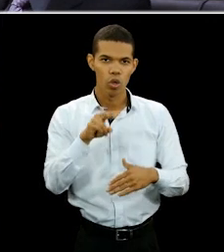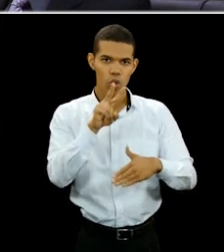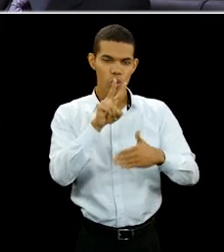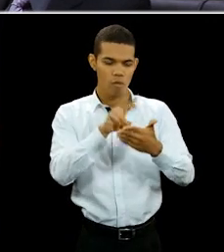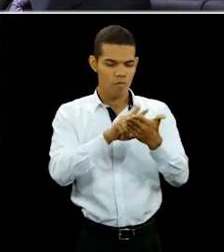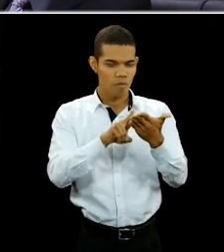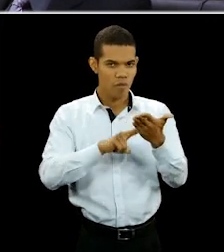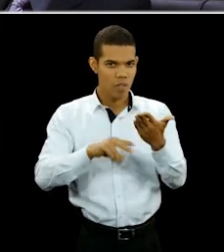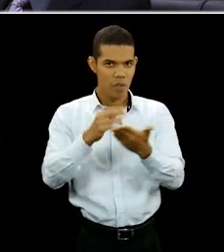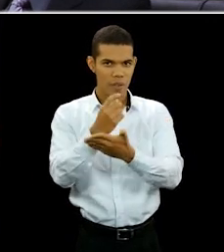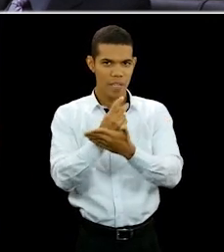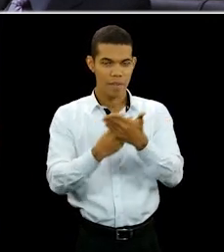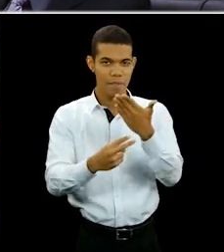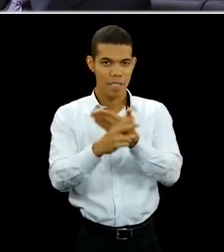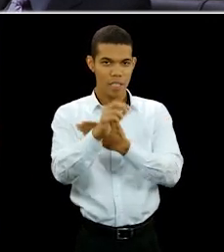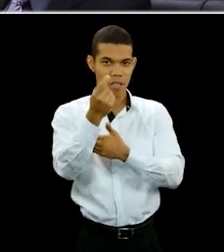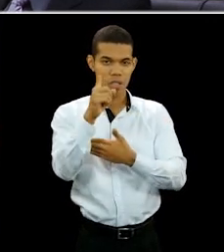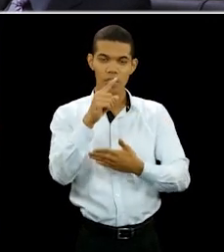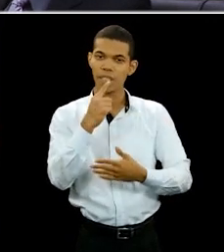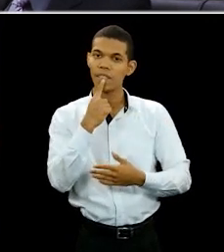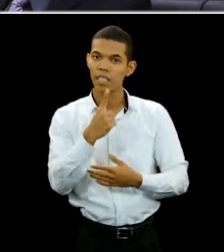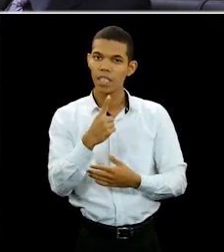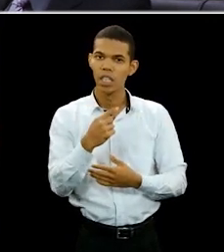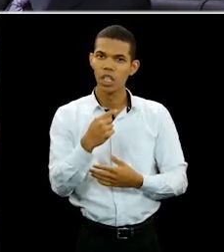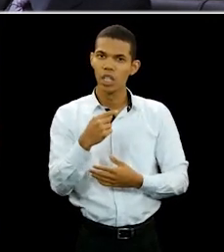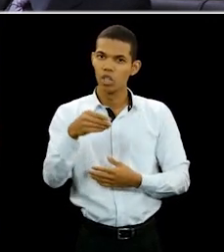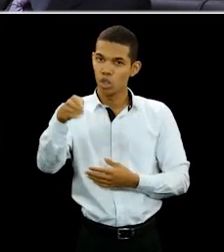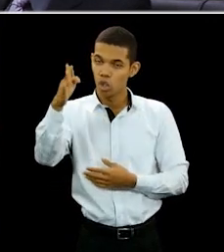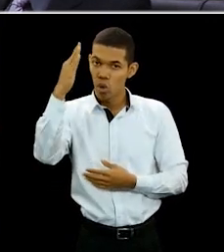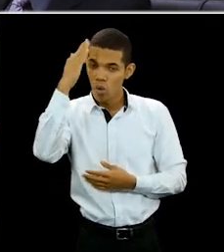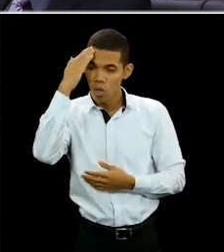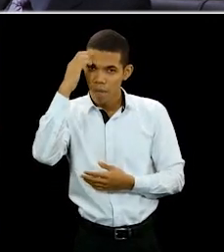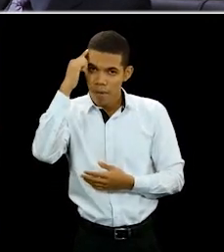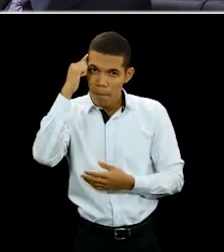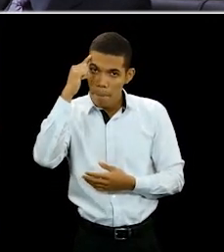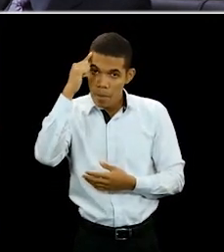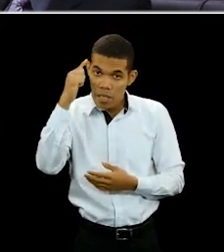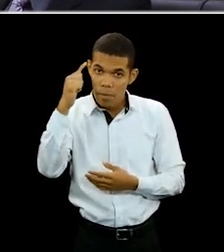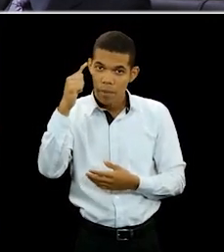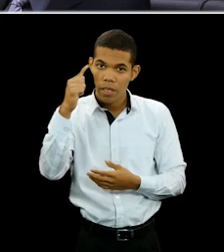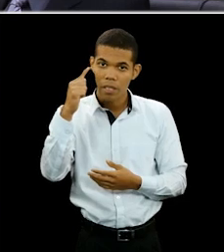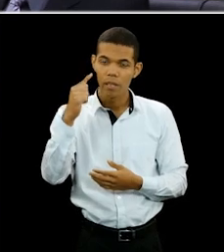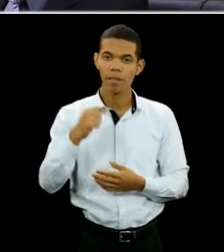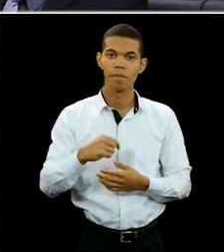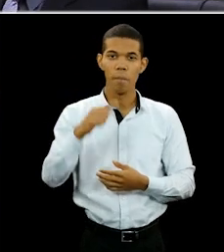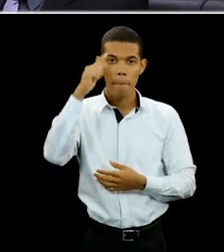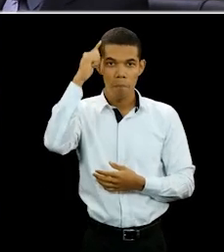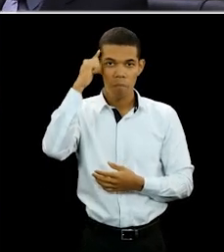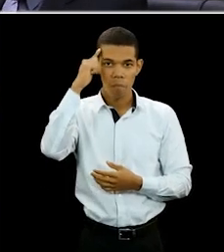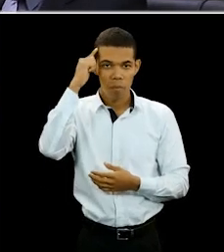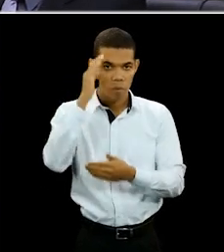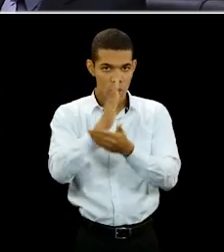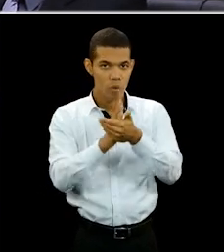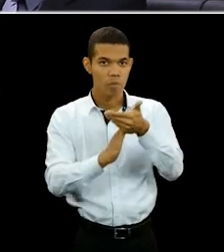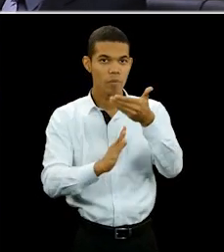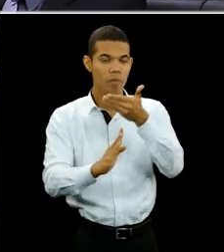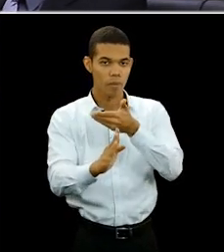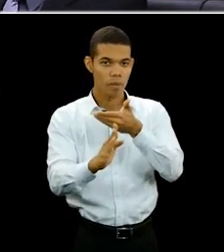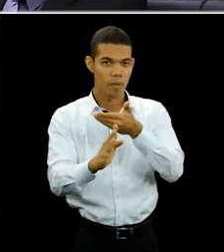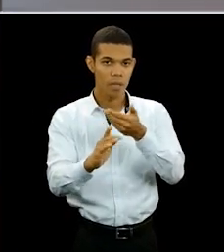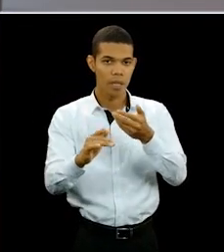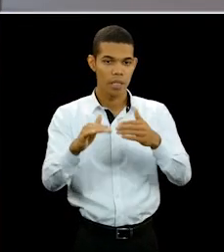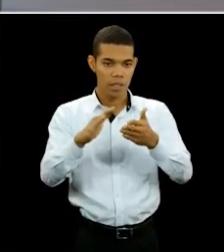este mensaje mis pensamientos no son de mal y ese es la tragedia del cristiano cuando estamos en situaciones